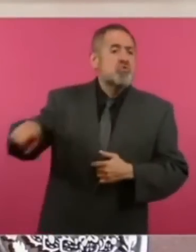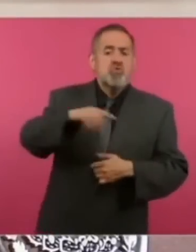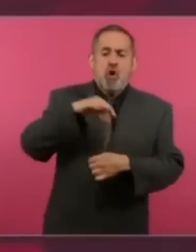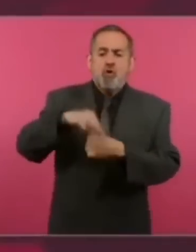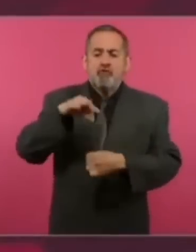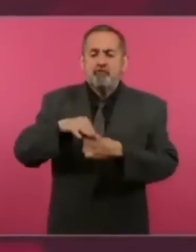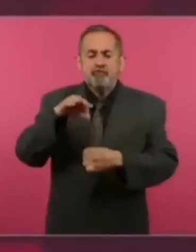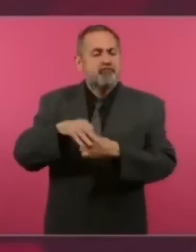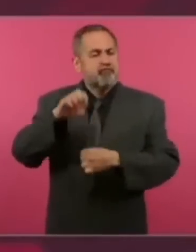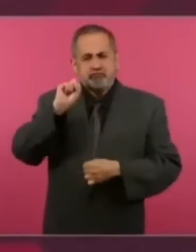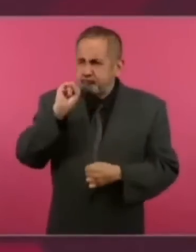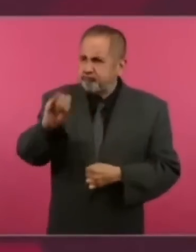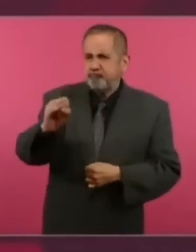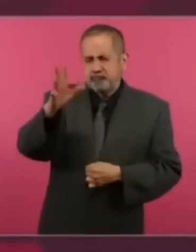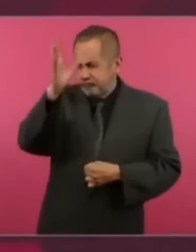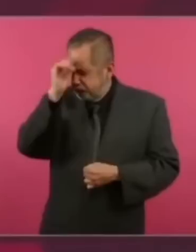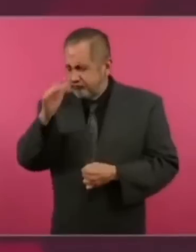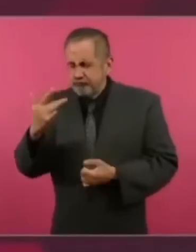Por el pueblo.